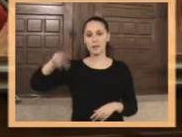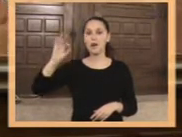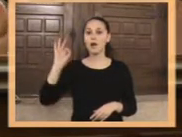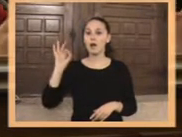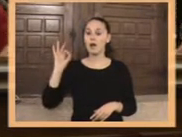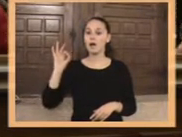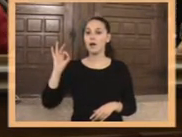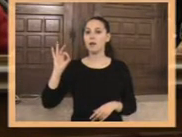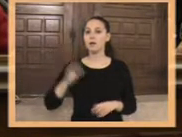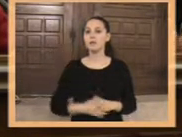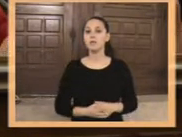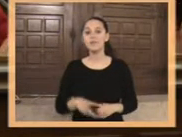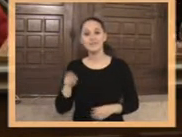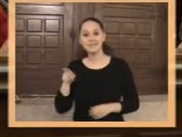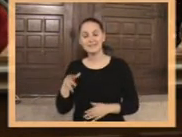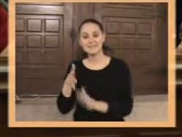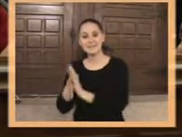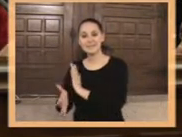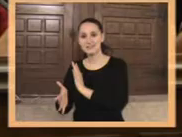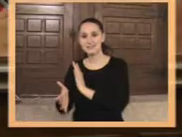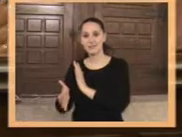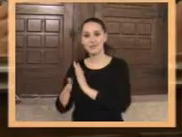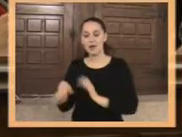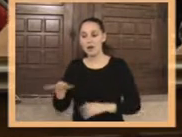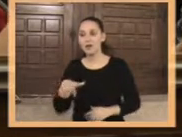todo, digamos, un espacio